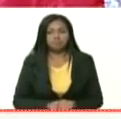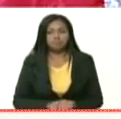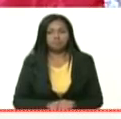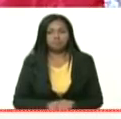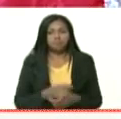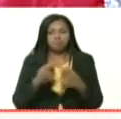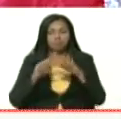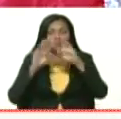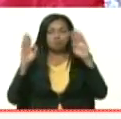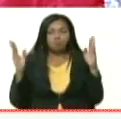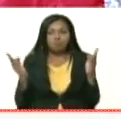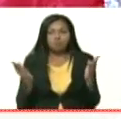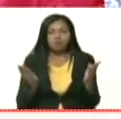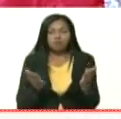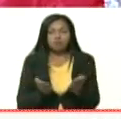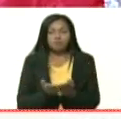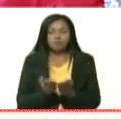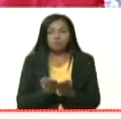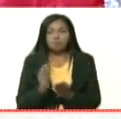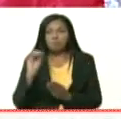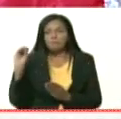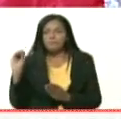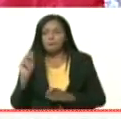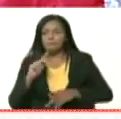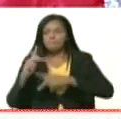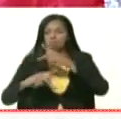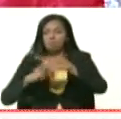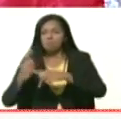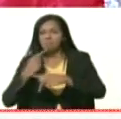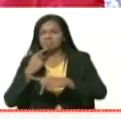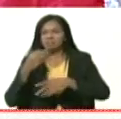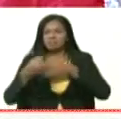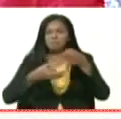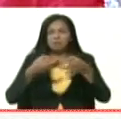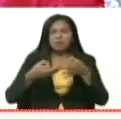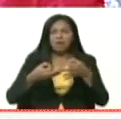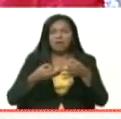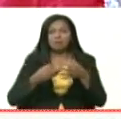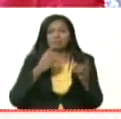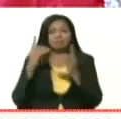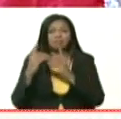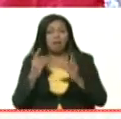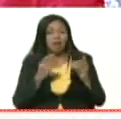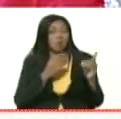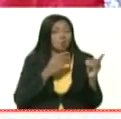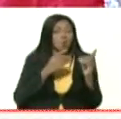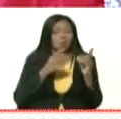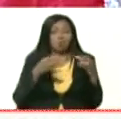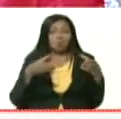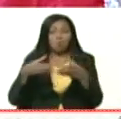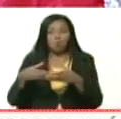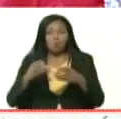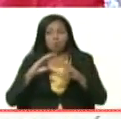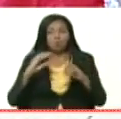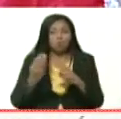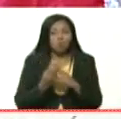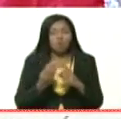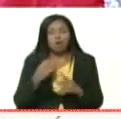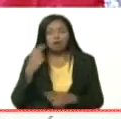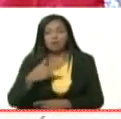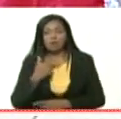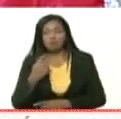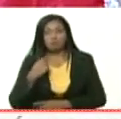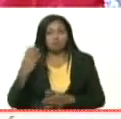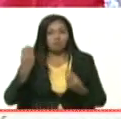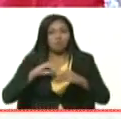Otros en el mundo, llamados progresistas, hablan del diálogo de civilizaciones, culturas, religiones, y estamos de